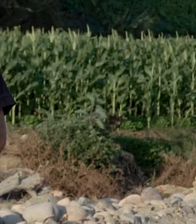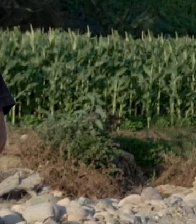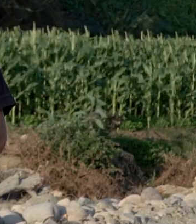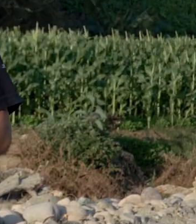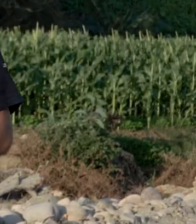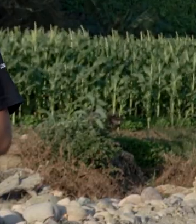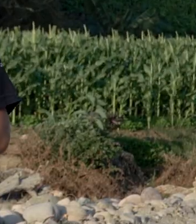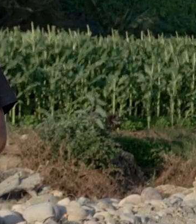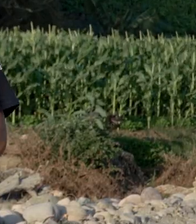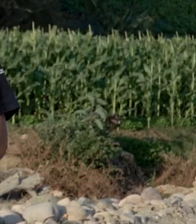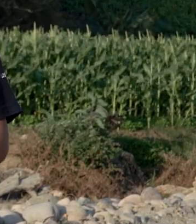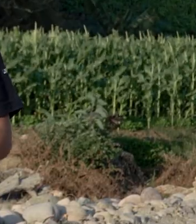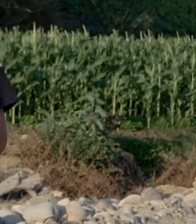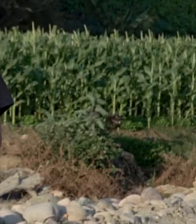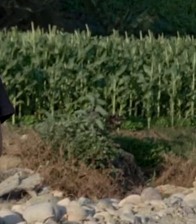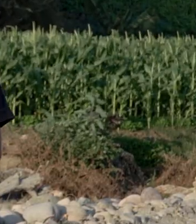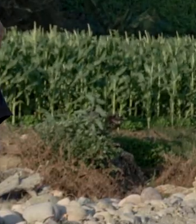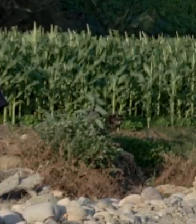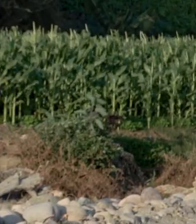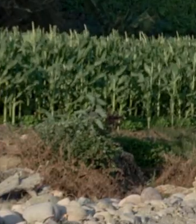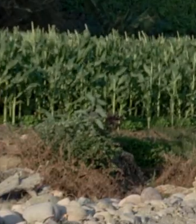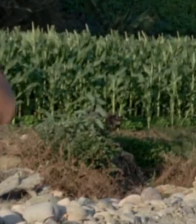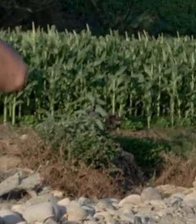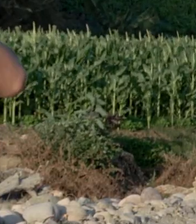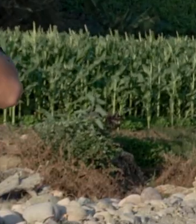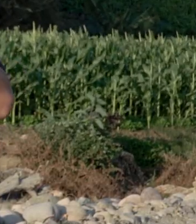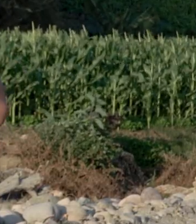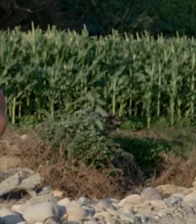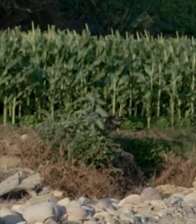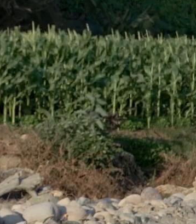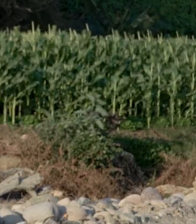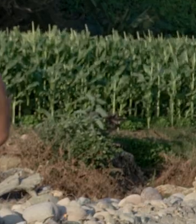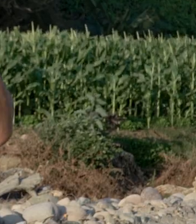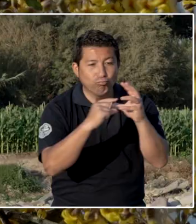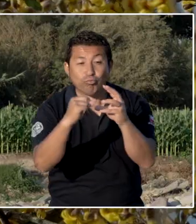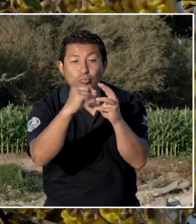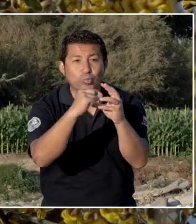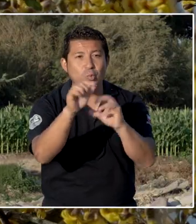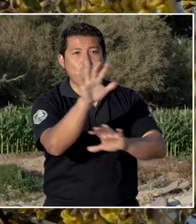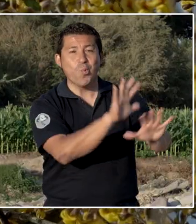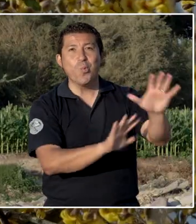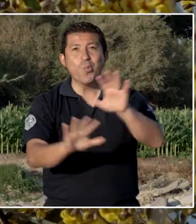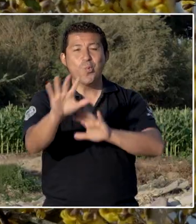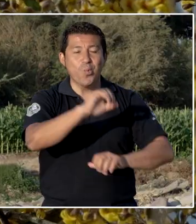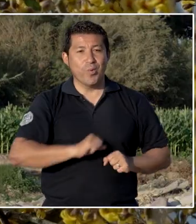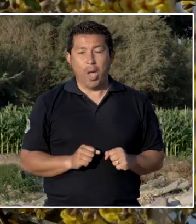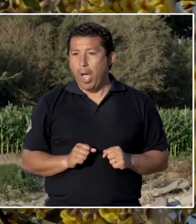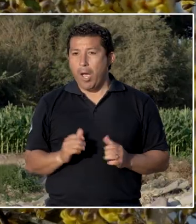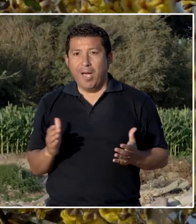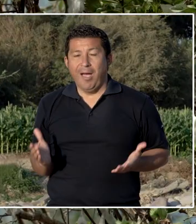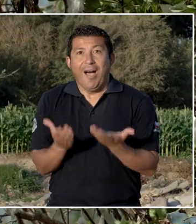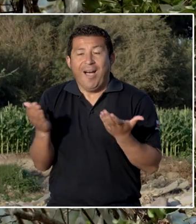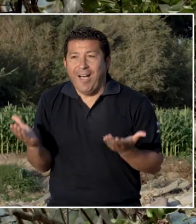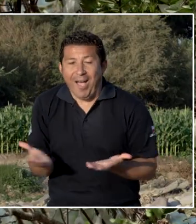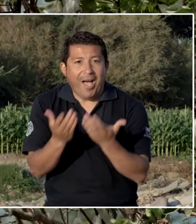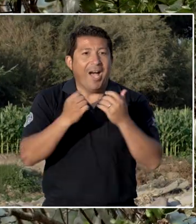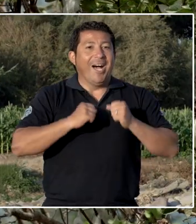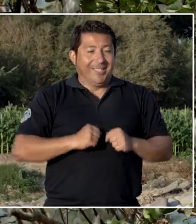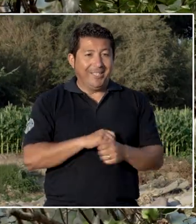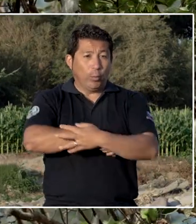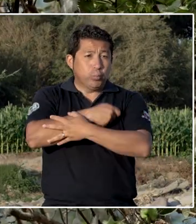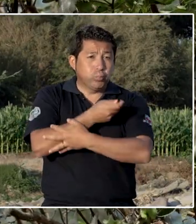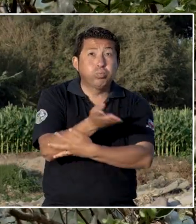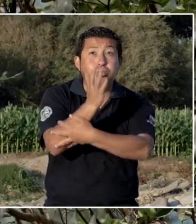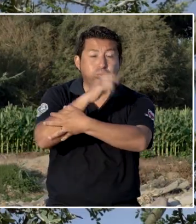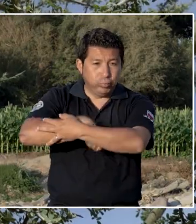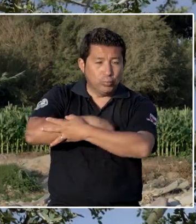es importante que todos seamos partícipes de su preservación podemos incentivar la plantación de